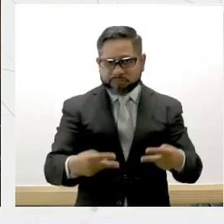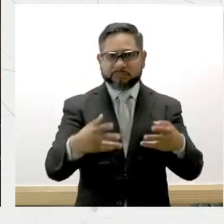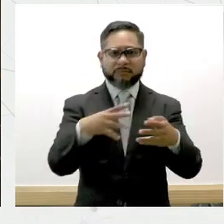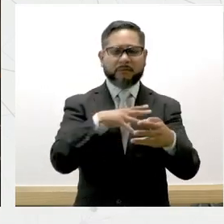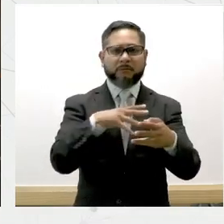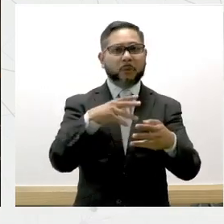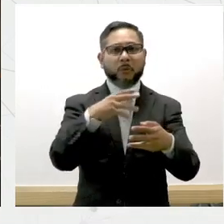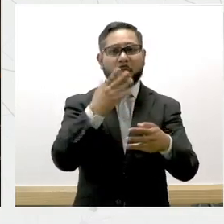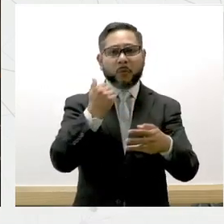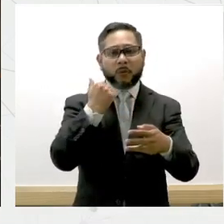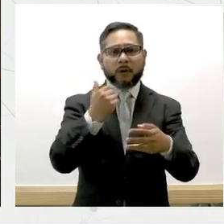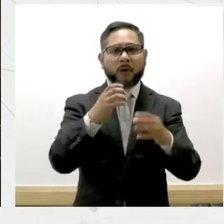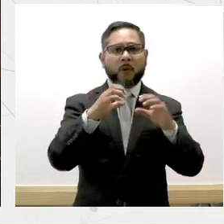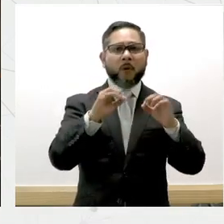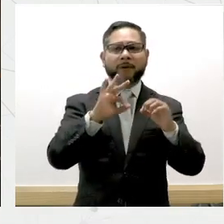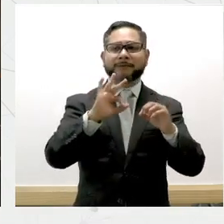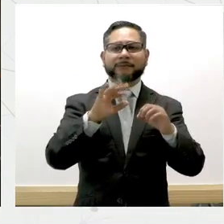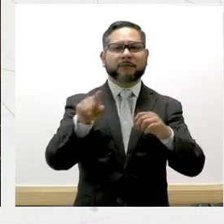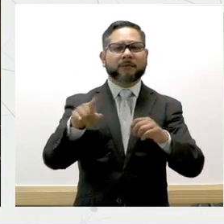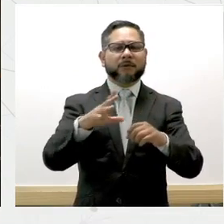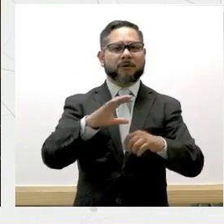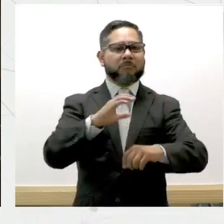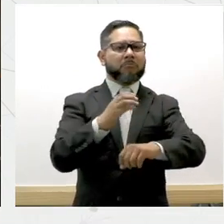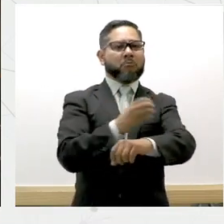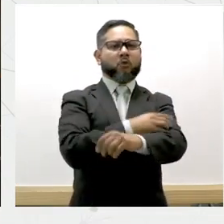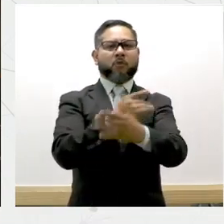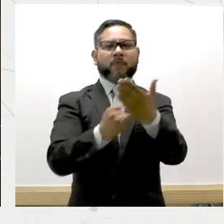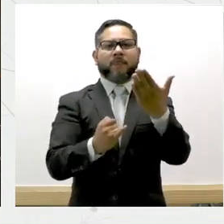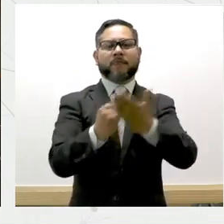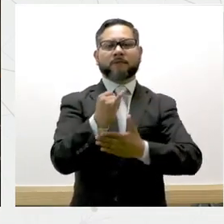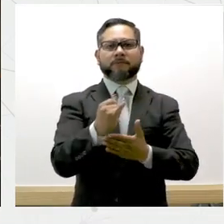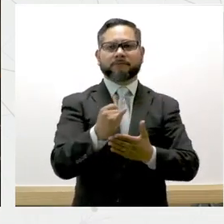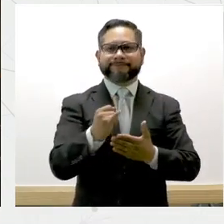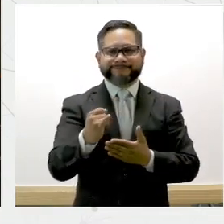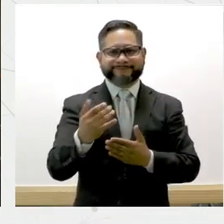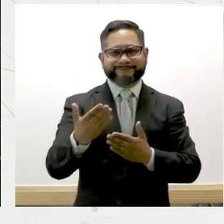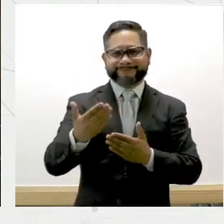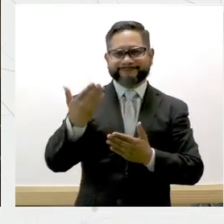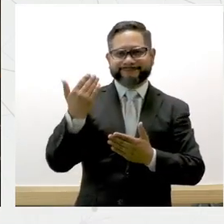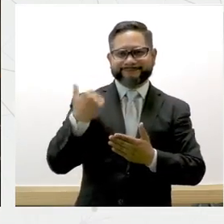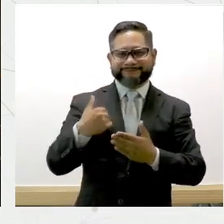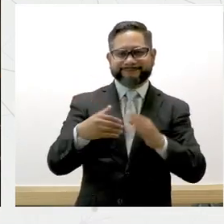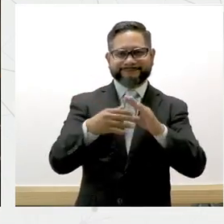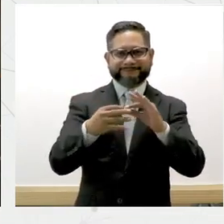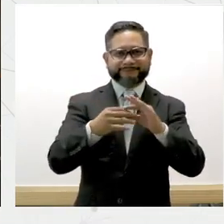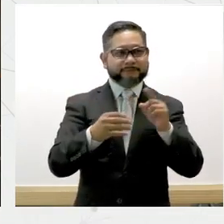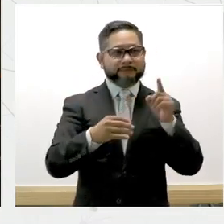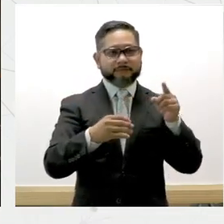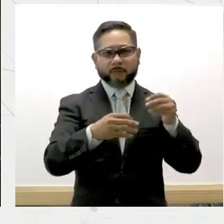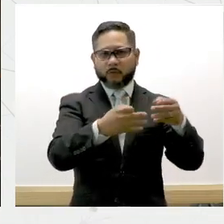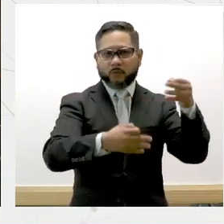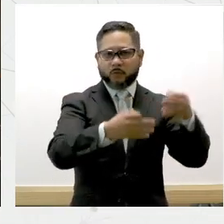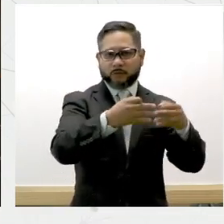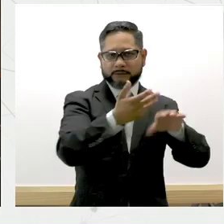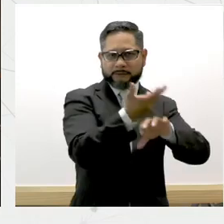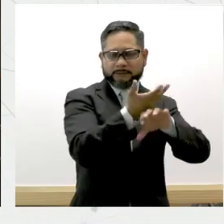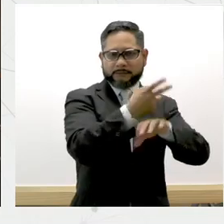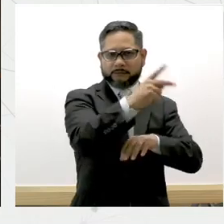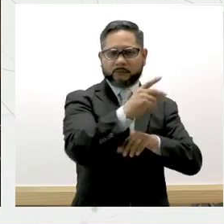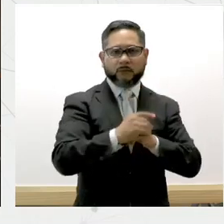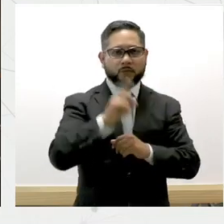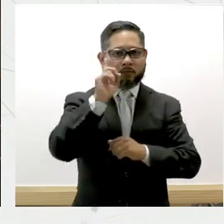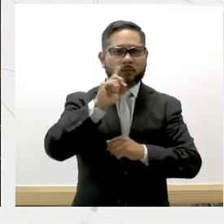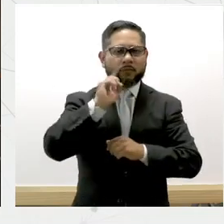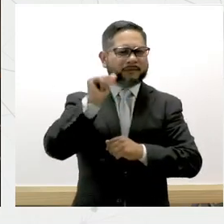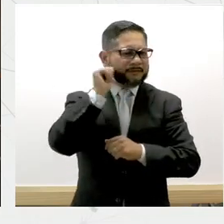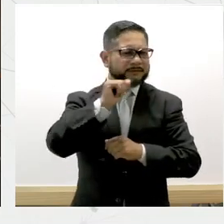en los ámbitos de poder, los ámbitos de decisión, ¿no? Como decía la jueza estadounidense Ruth Bader Ginsburg, las mujeres deben estar en todos los